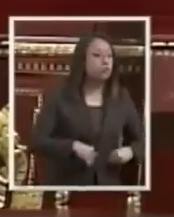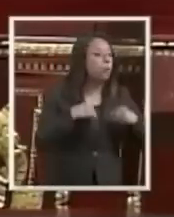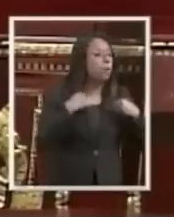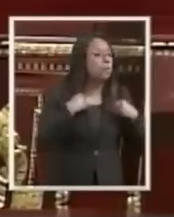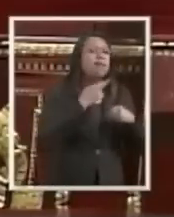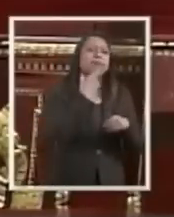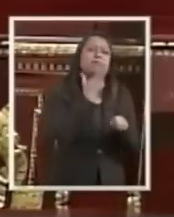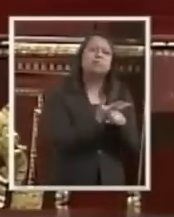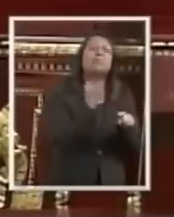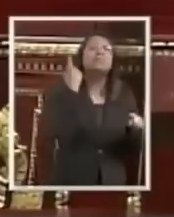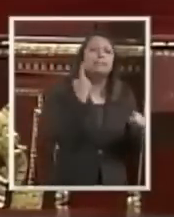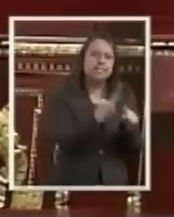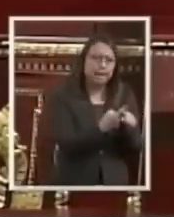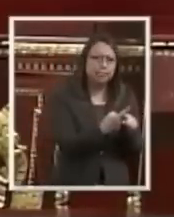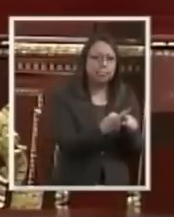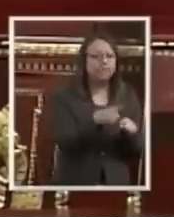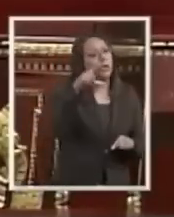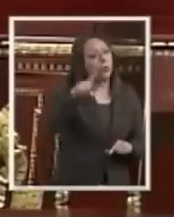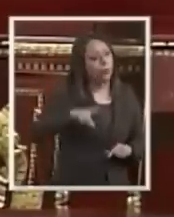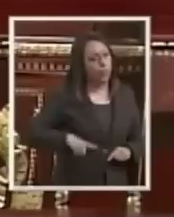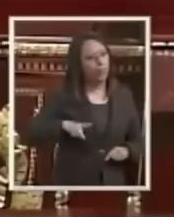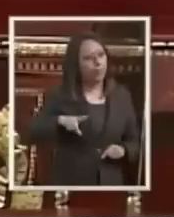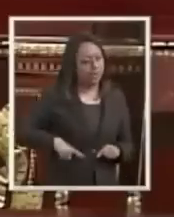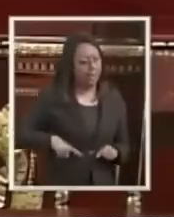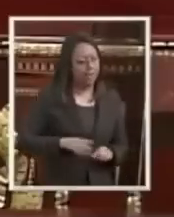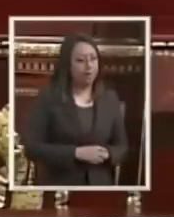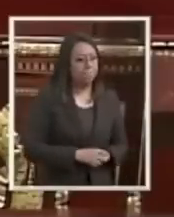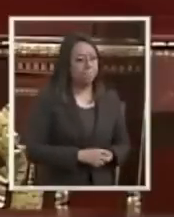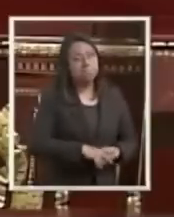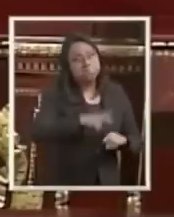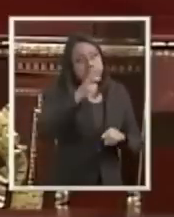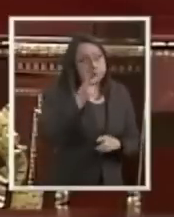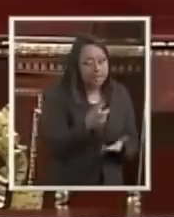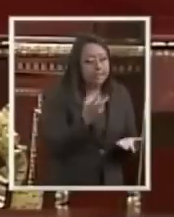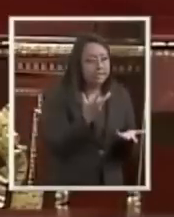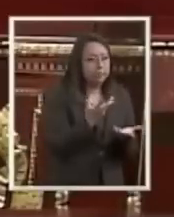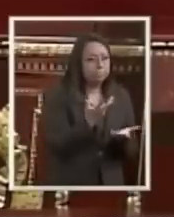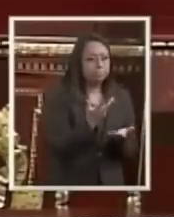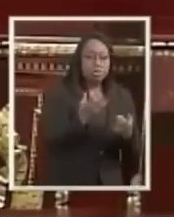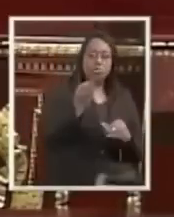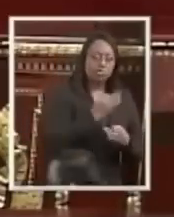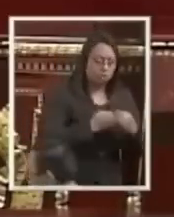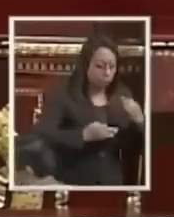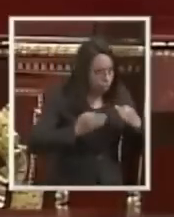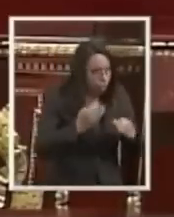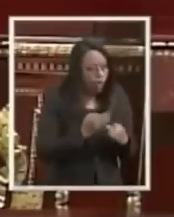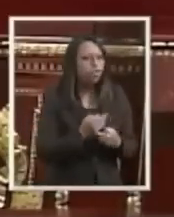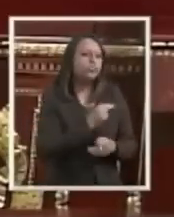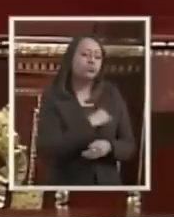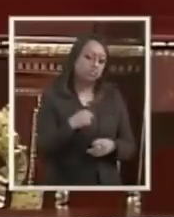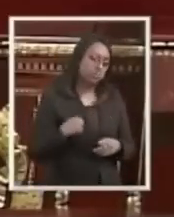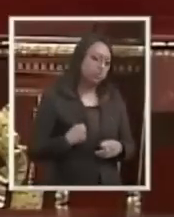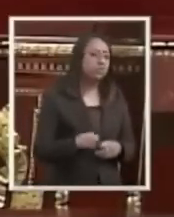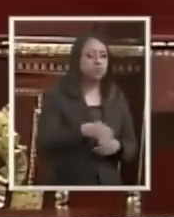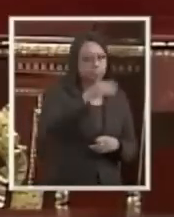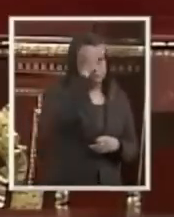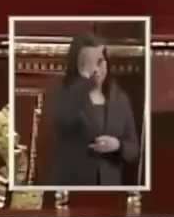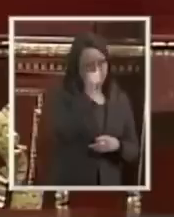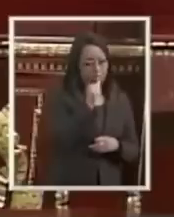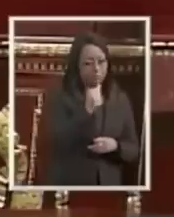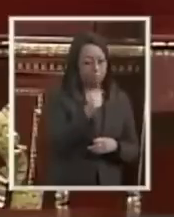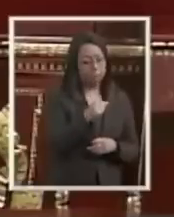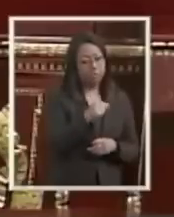decisiones. Repito, algo con lo que en teoría todos estamos de acuerdo o estábamos hasta hace